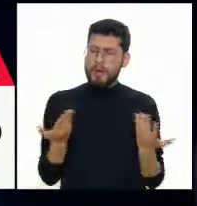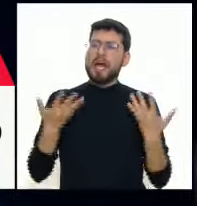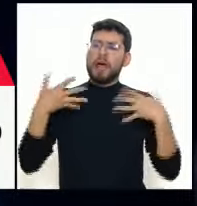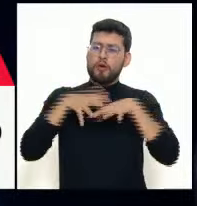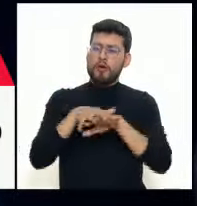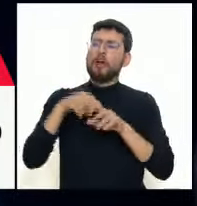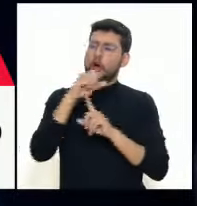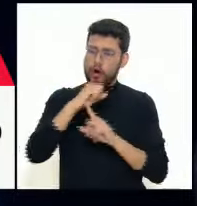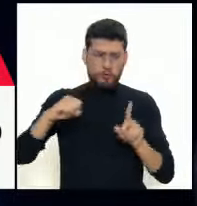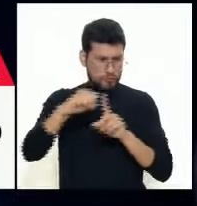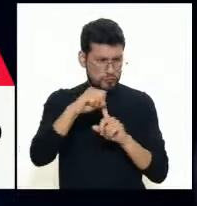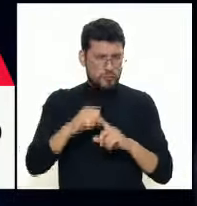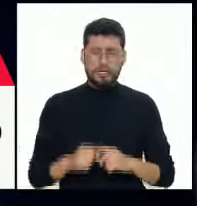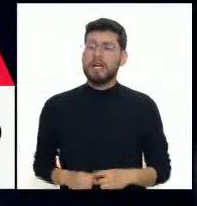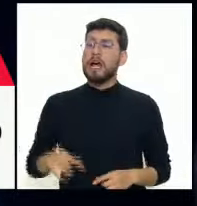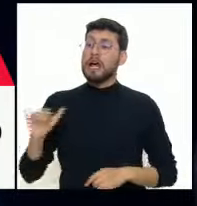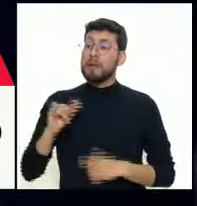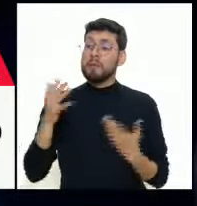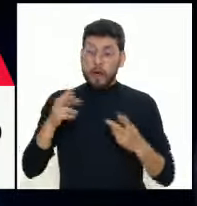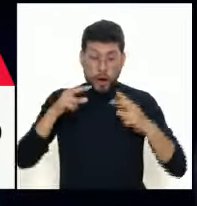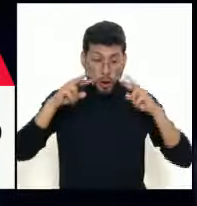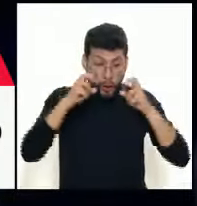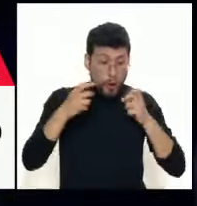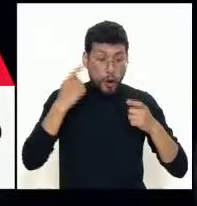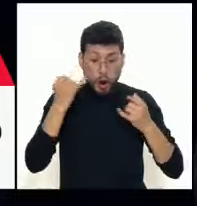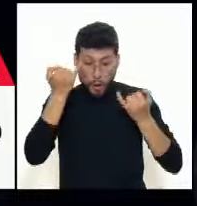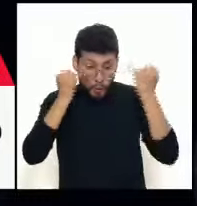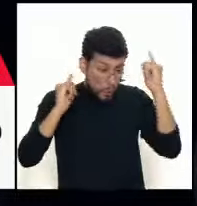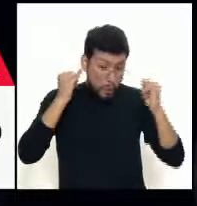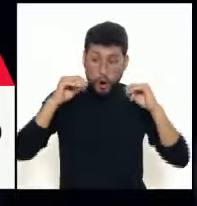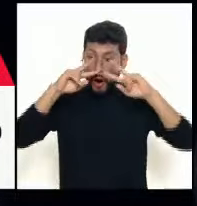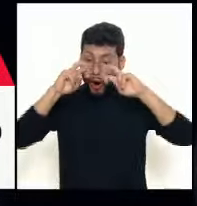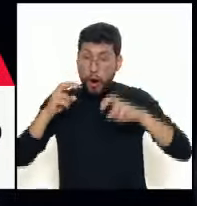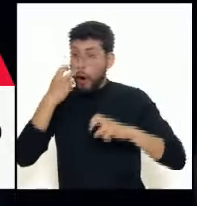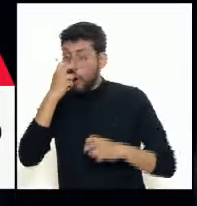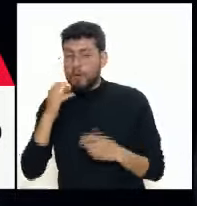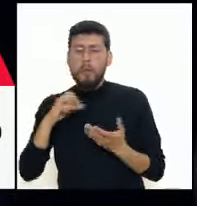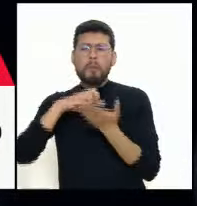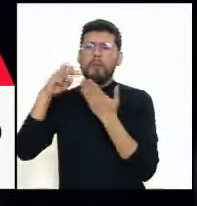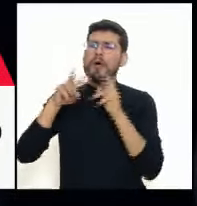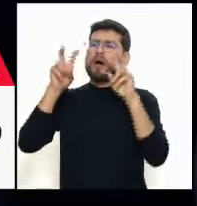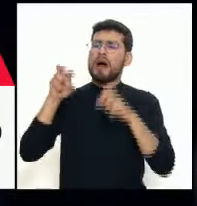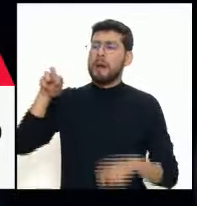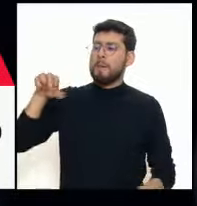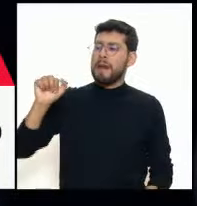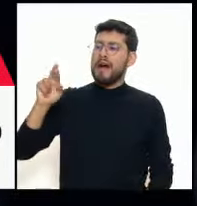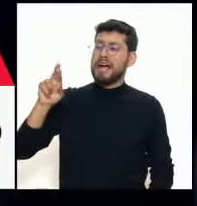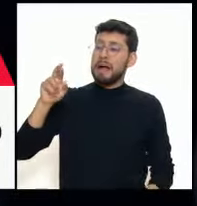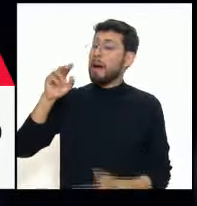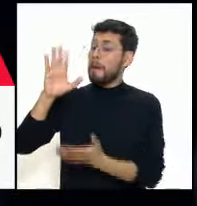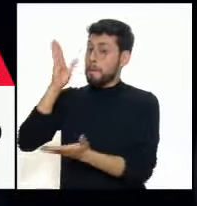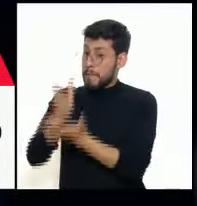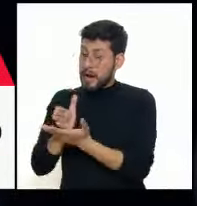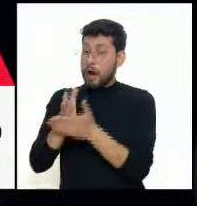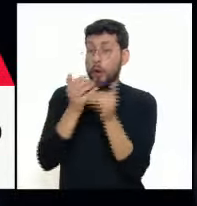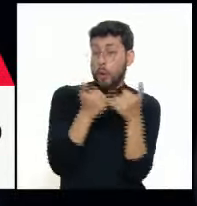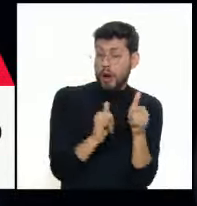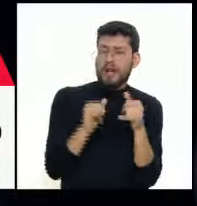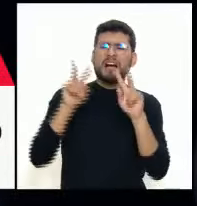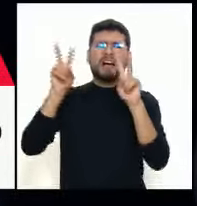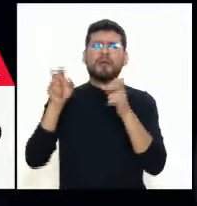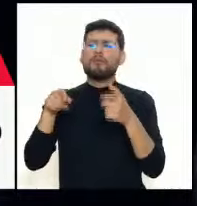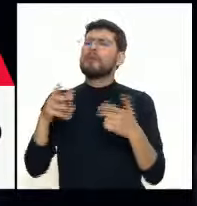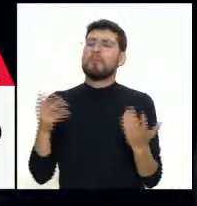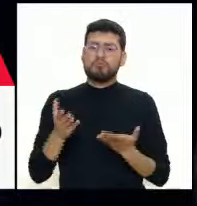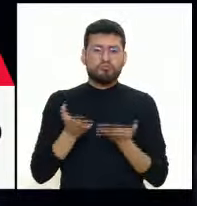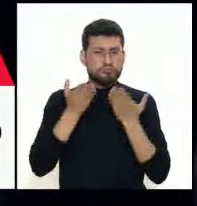inclusiva. Estimular la curiosidad y creatividad. Programas como Para y Juega buscan despertar el